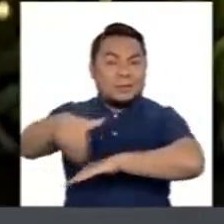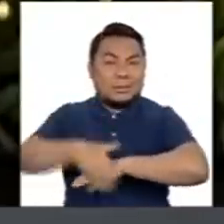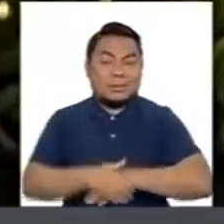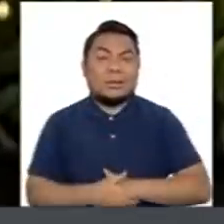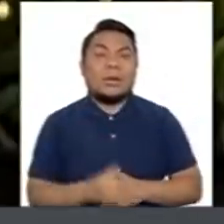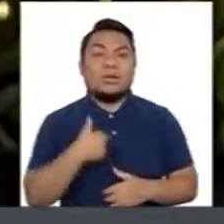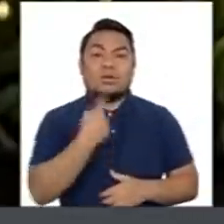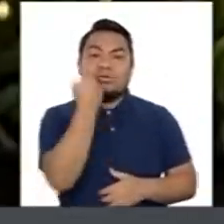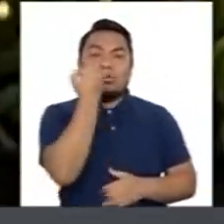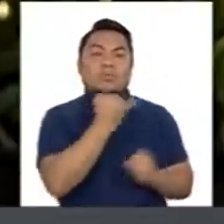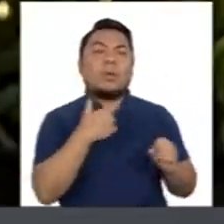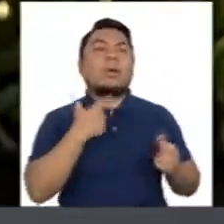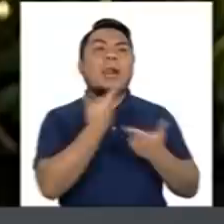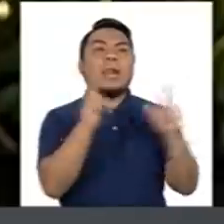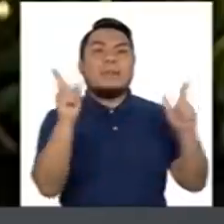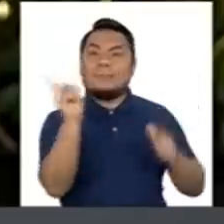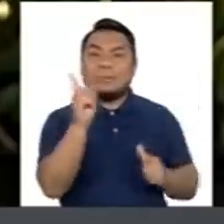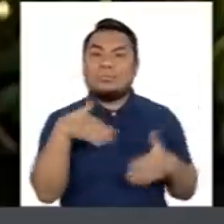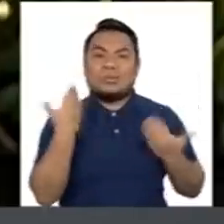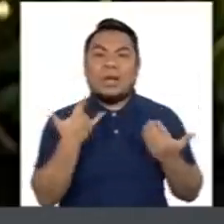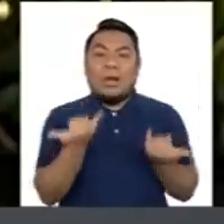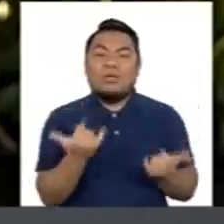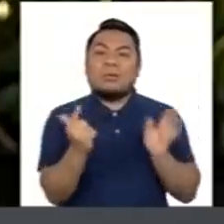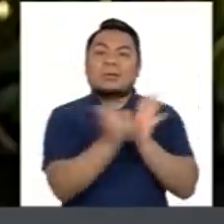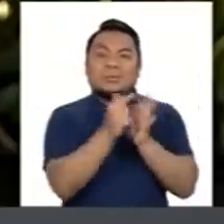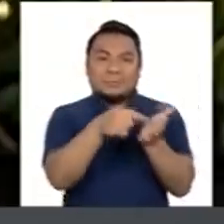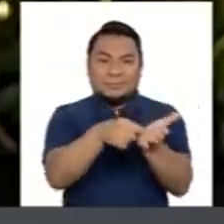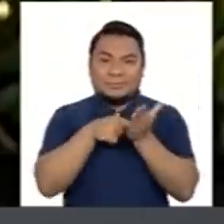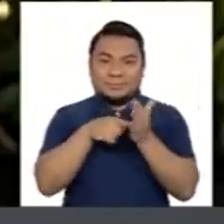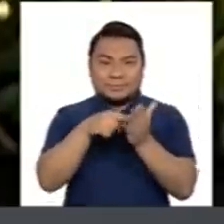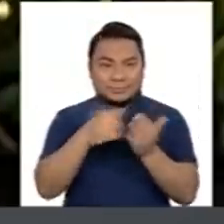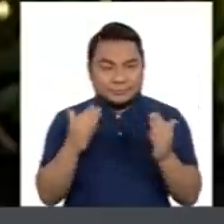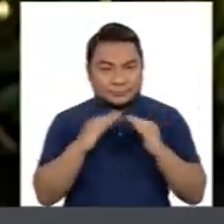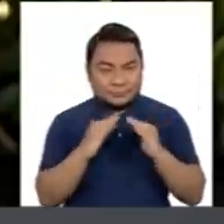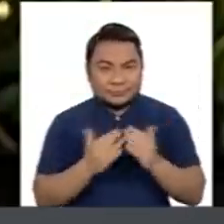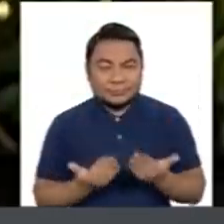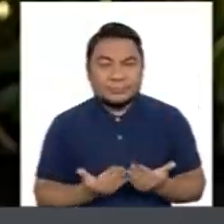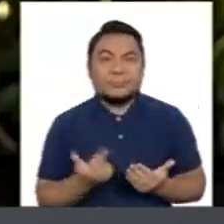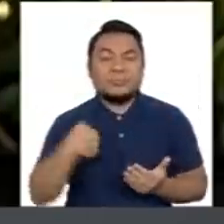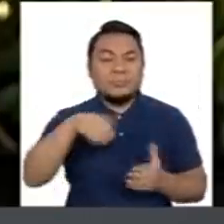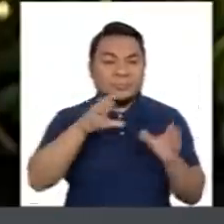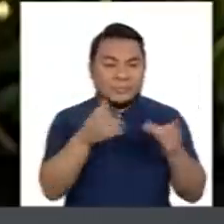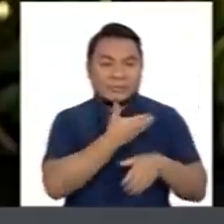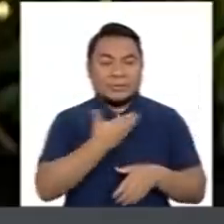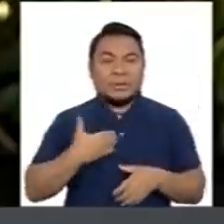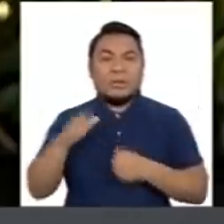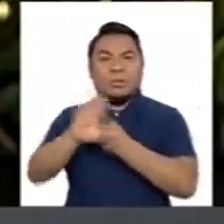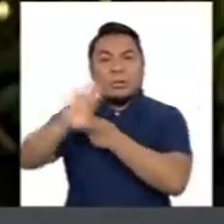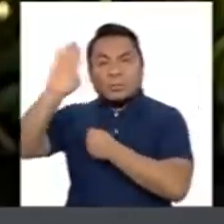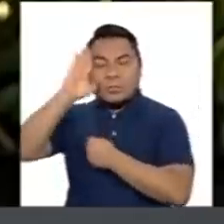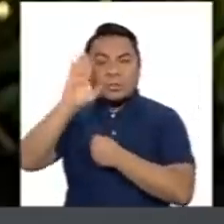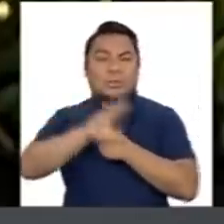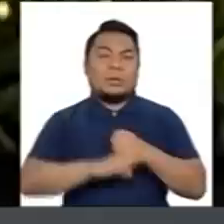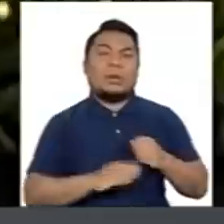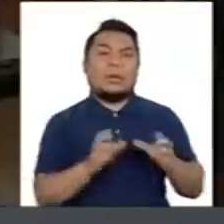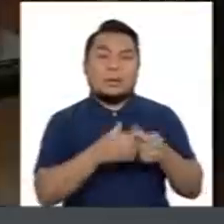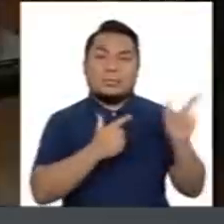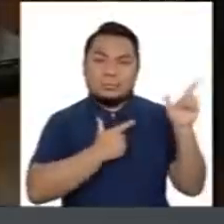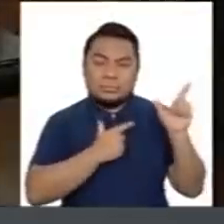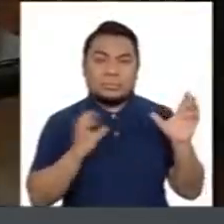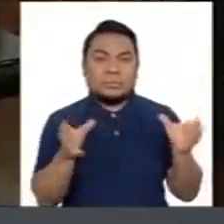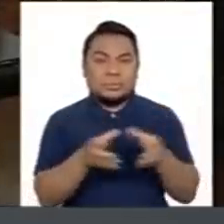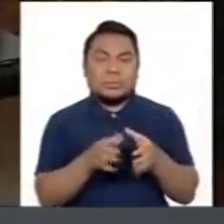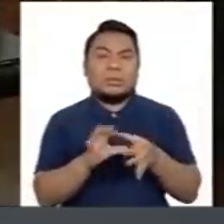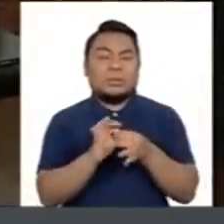libertad individual. Hacemos renovados esfuerzos como gobierno, particularmente las fuerzas públicas, tanto el Ministerio de Defensa como el Ministerio del Interior, y aún así